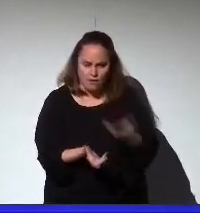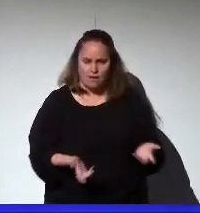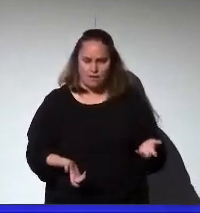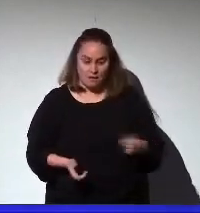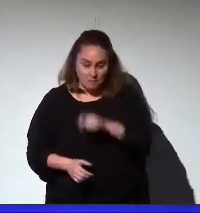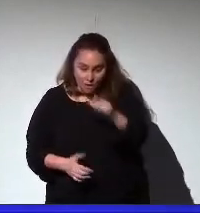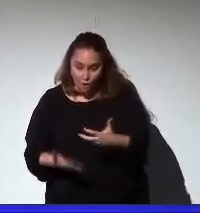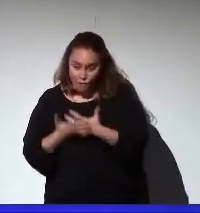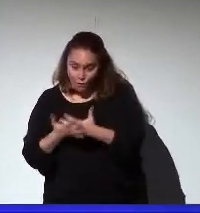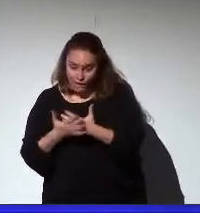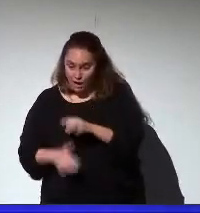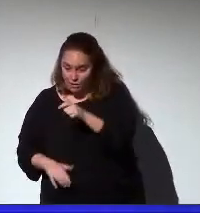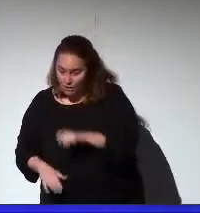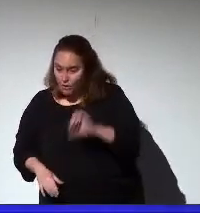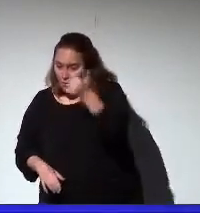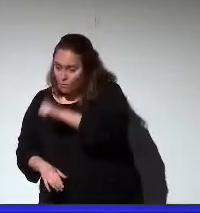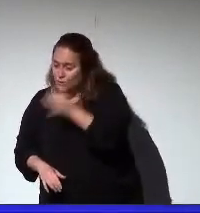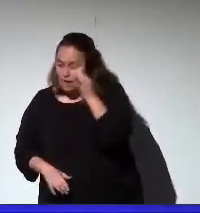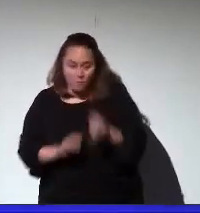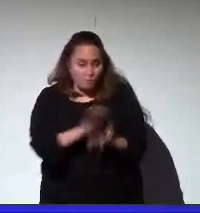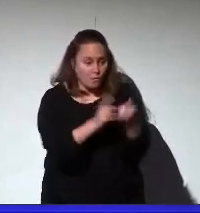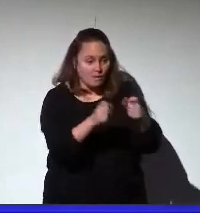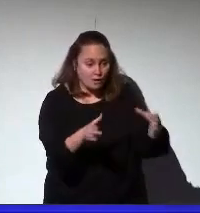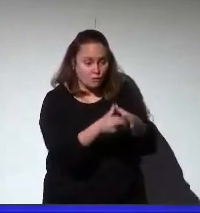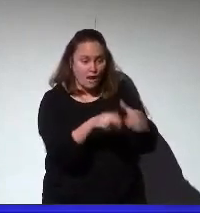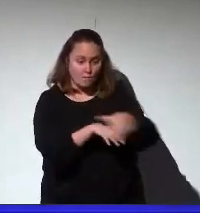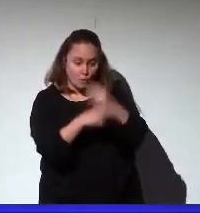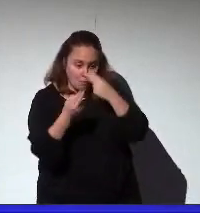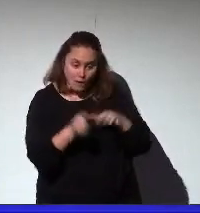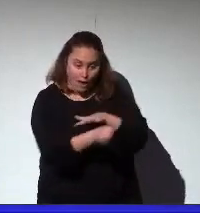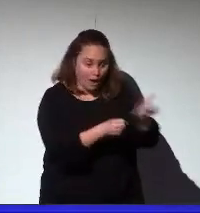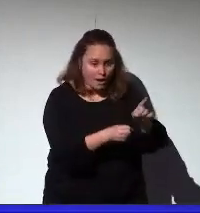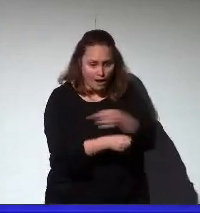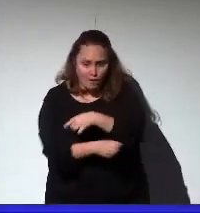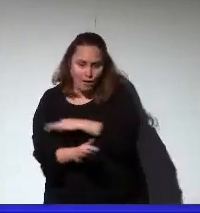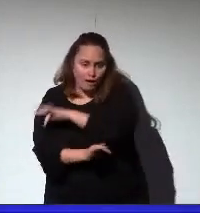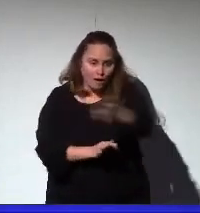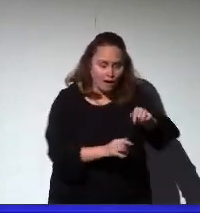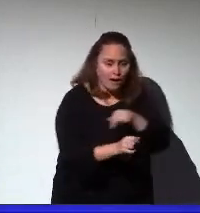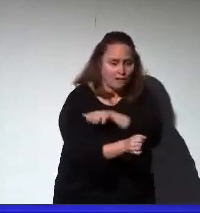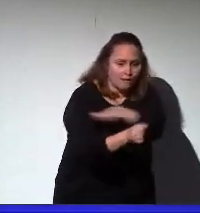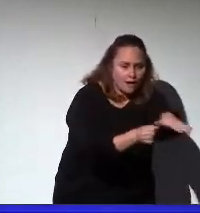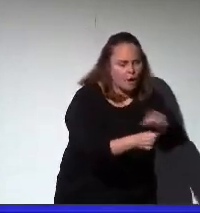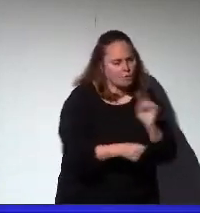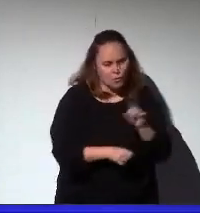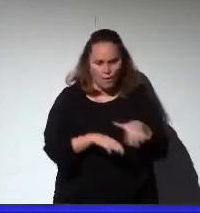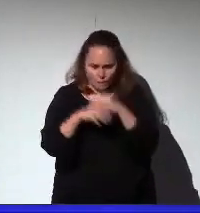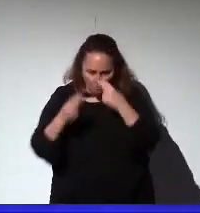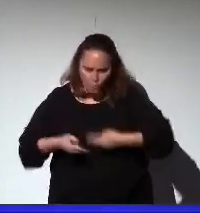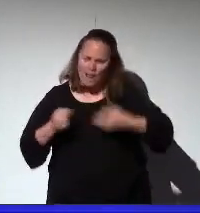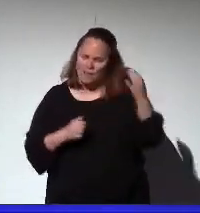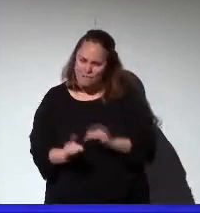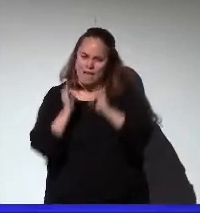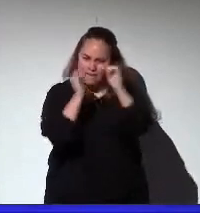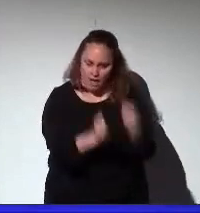voluntarias cubran las necesidades sociales donde no llega la administración pública. La administración pública tiene que llegar y los voluntarios y voluntarias